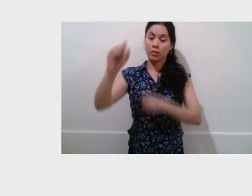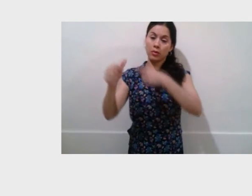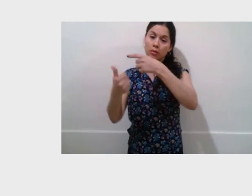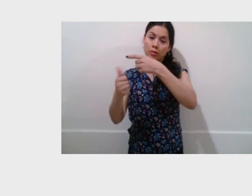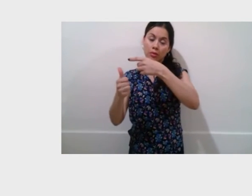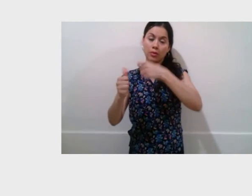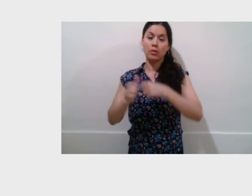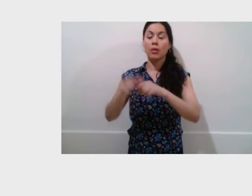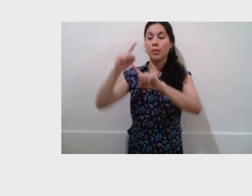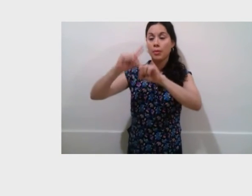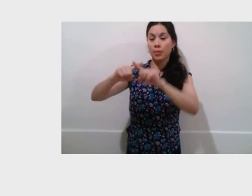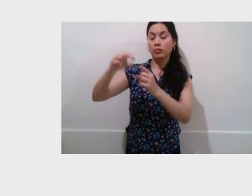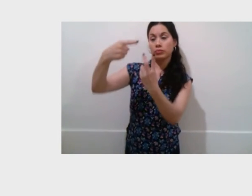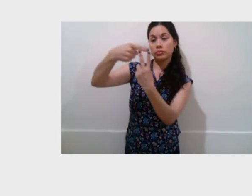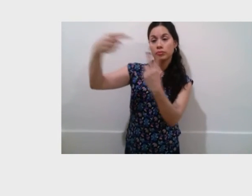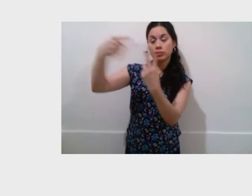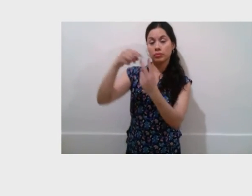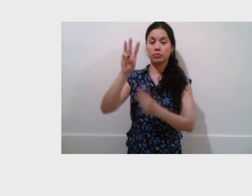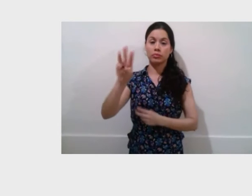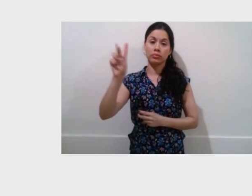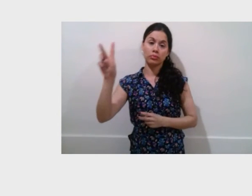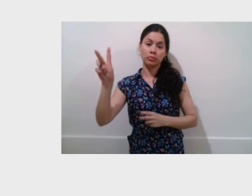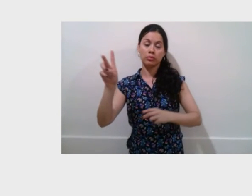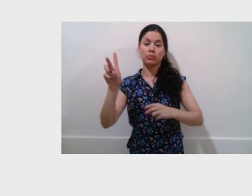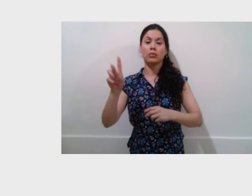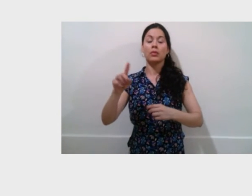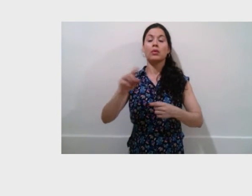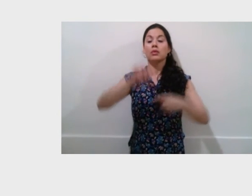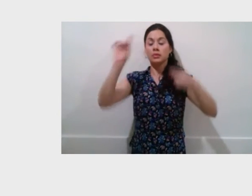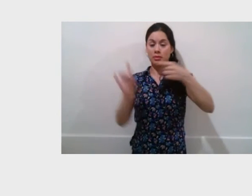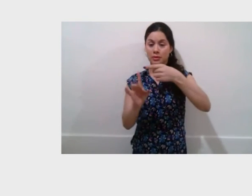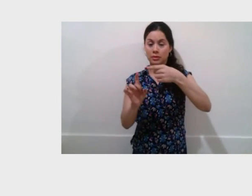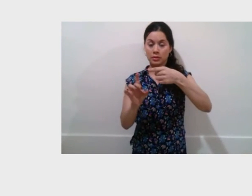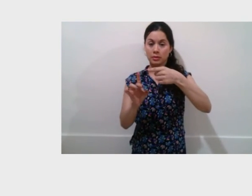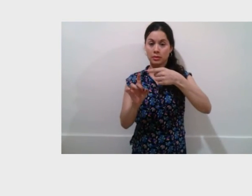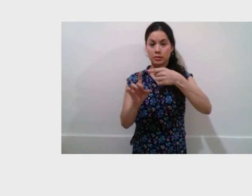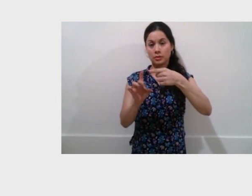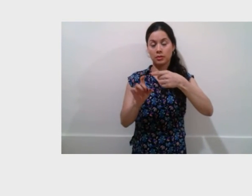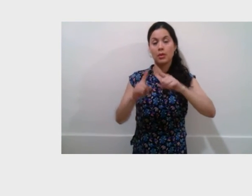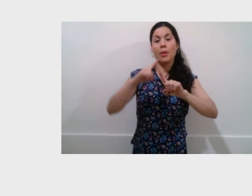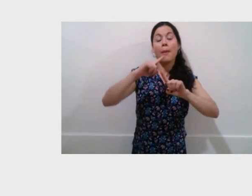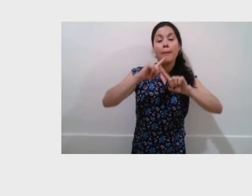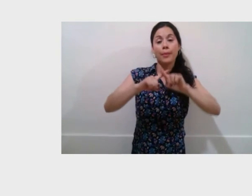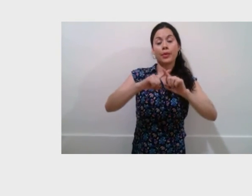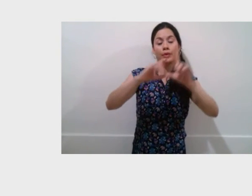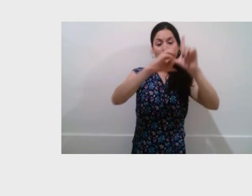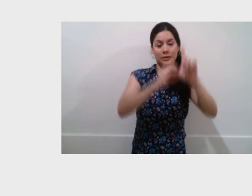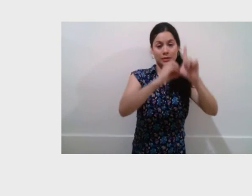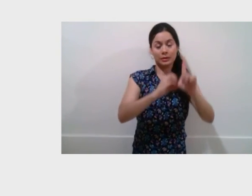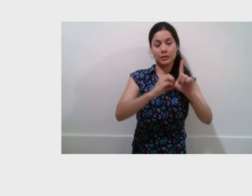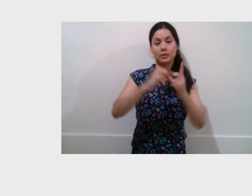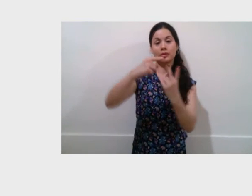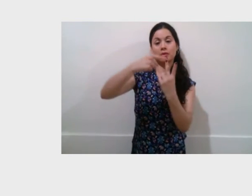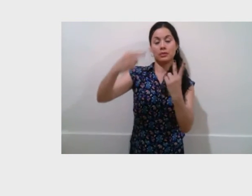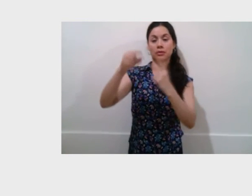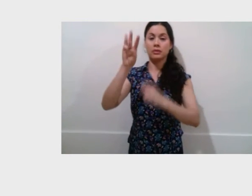1/10 por la raíz de 32 sobre 15 por el seno de raíz